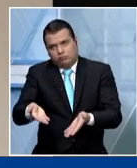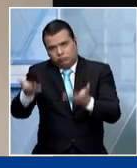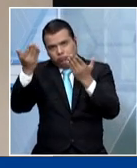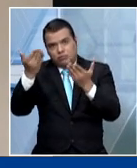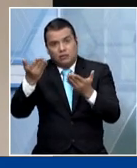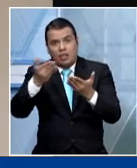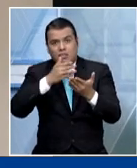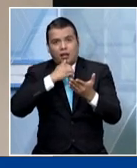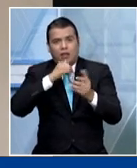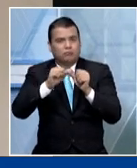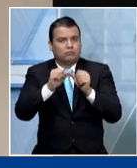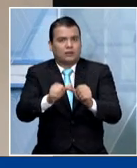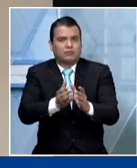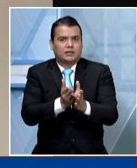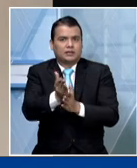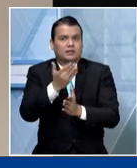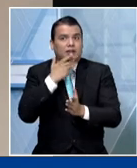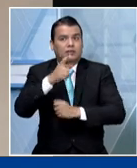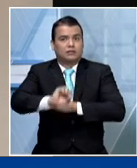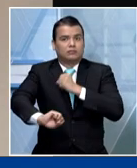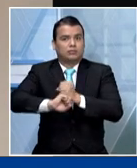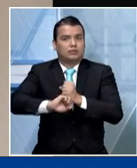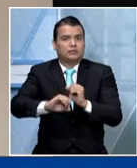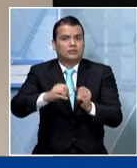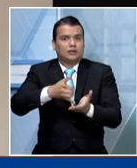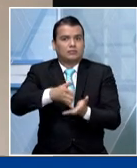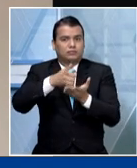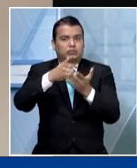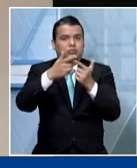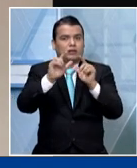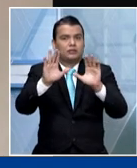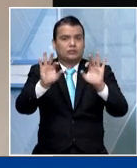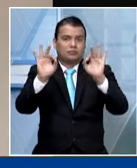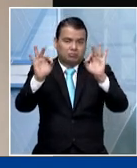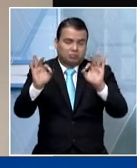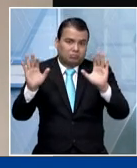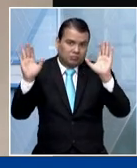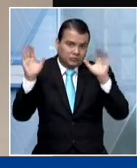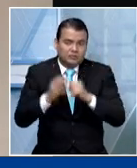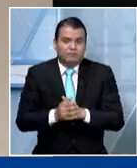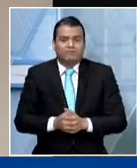nosotros. Es un lugar que nos puede aportar mucho en Copa Libertadores. Y ha sido vital en estos dos campeonatos.